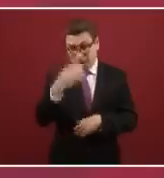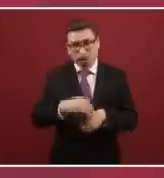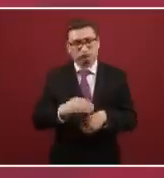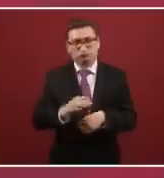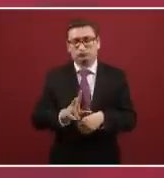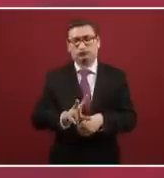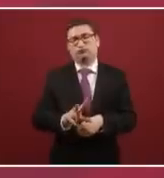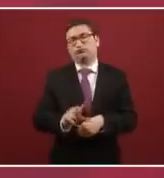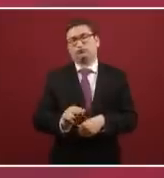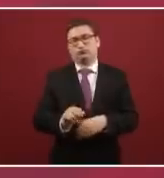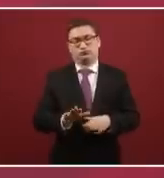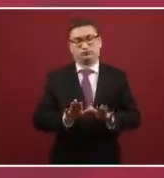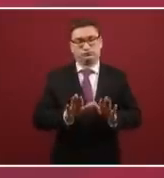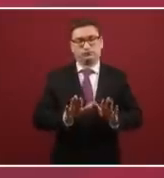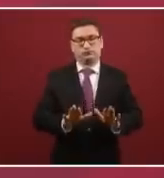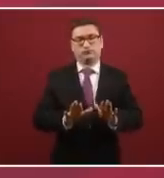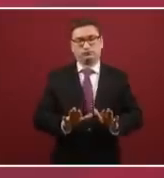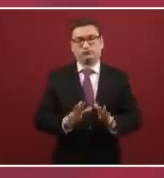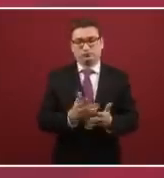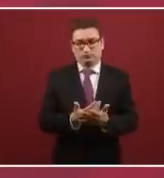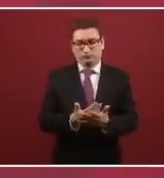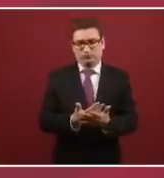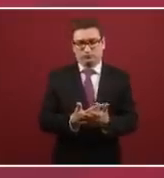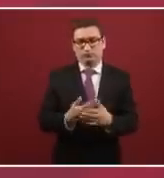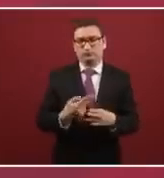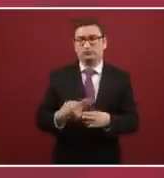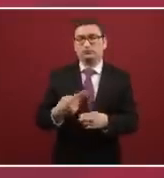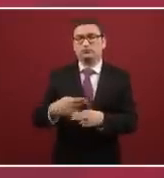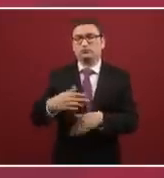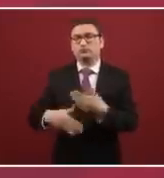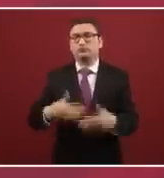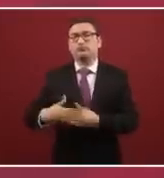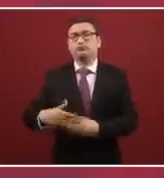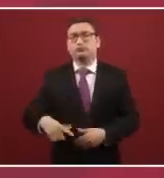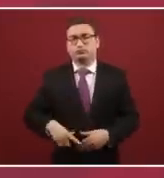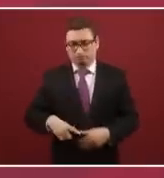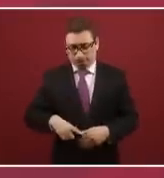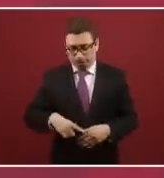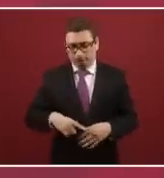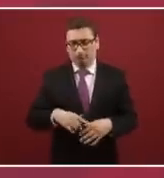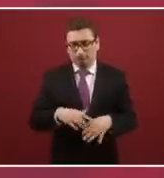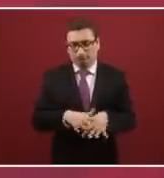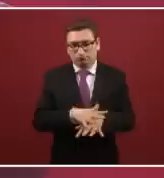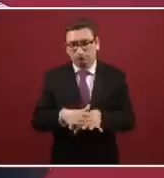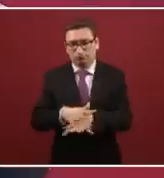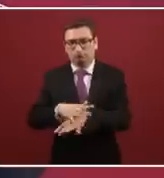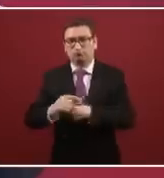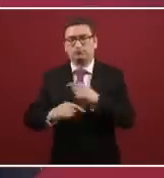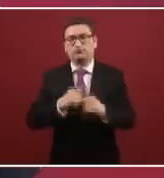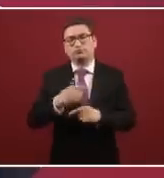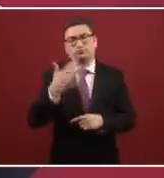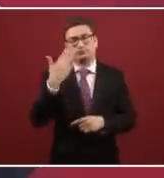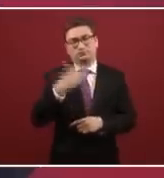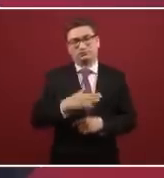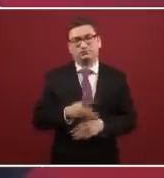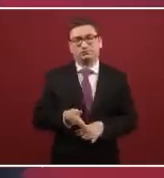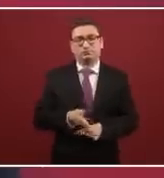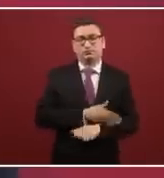esto hasta que se acredite el gobierno. Porque una de las malas